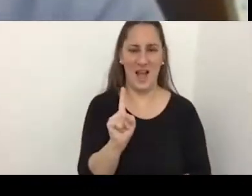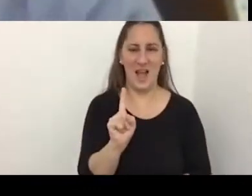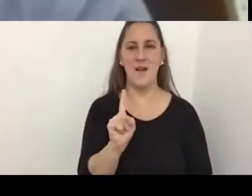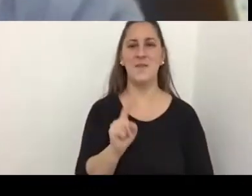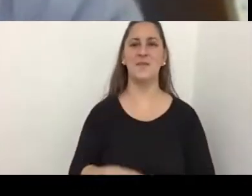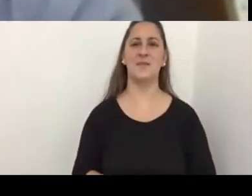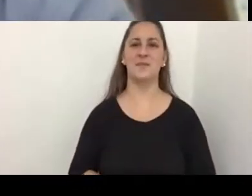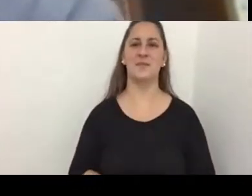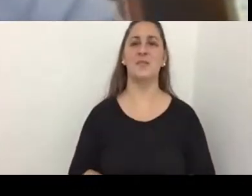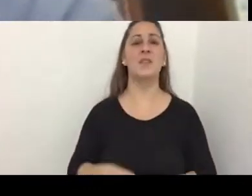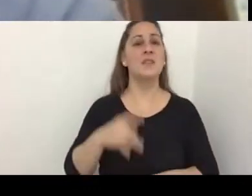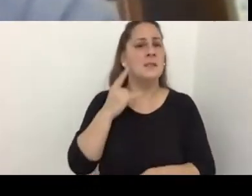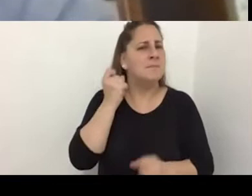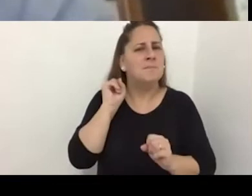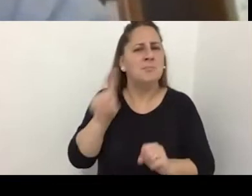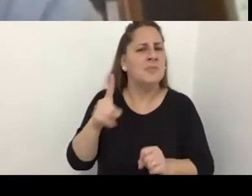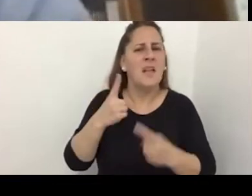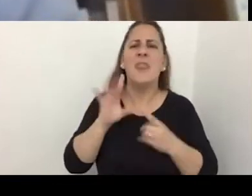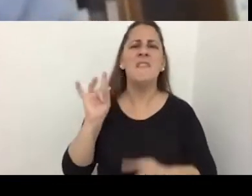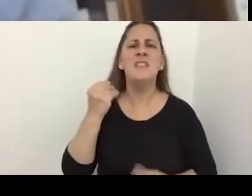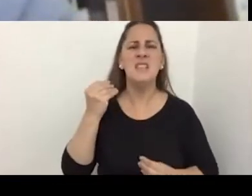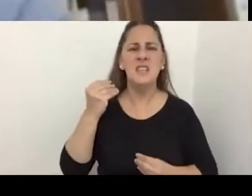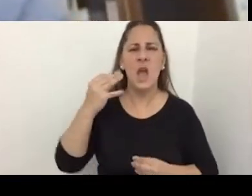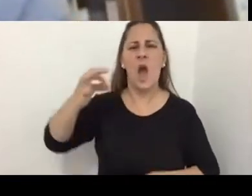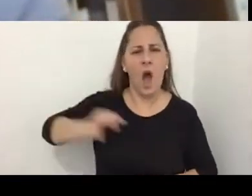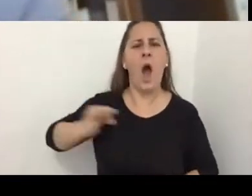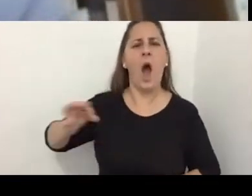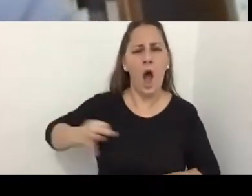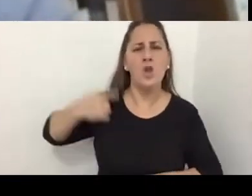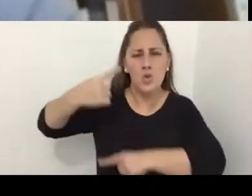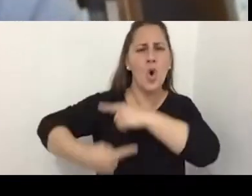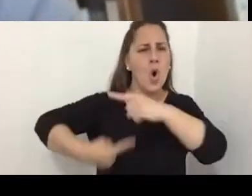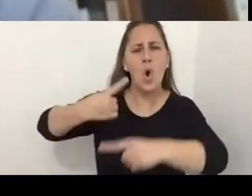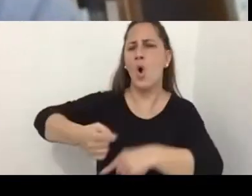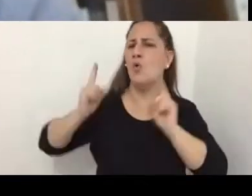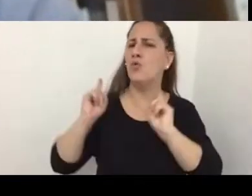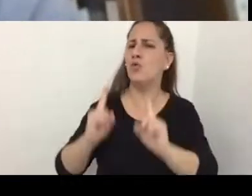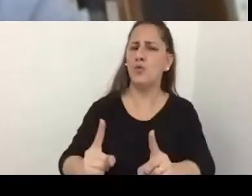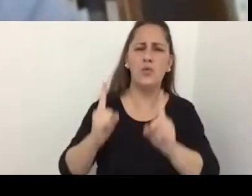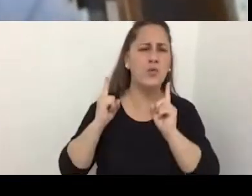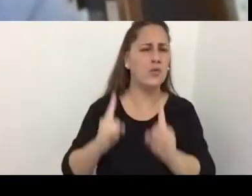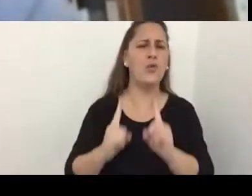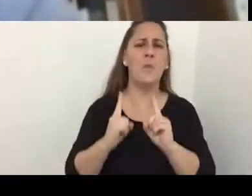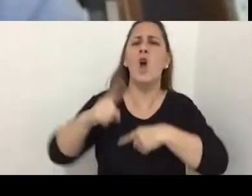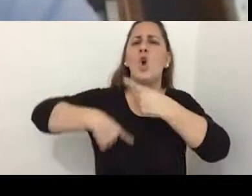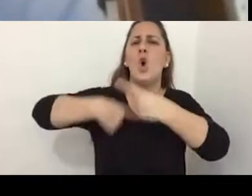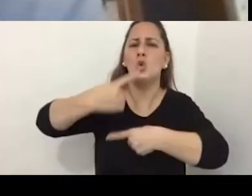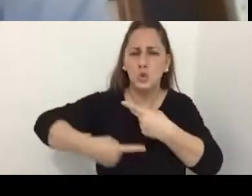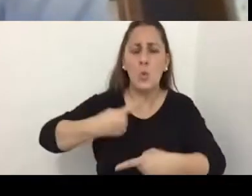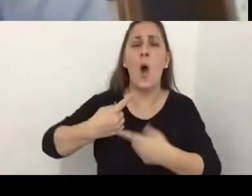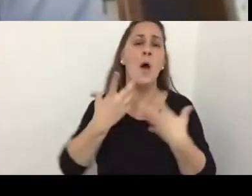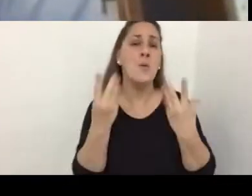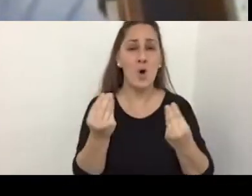precisamente la continuidad en el tiempo. O sea, están pensados para mantenerse en el tiempo, para continuar, porque la lucha